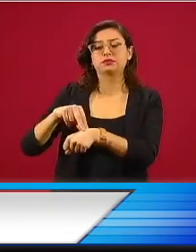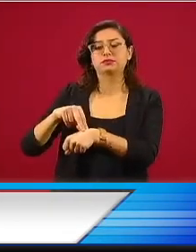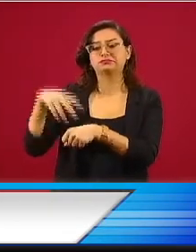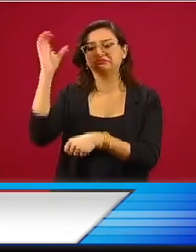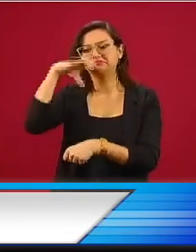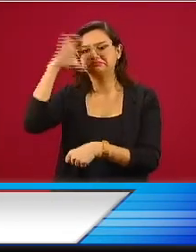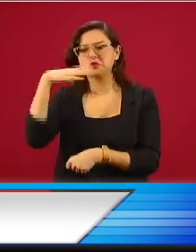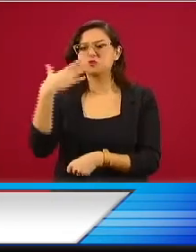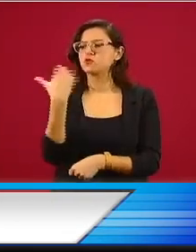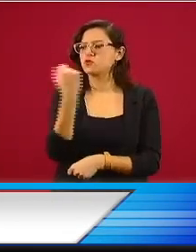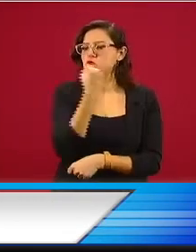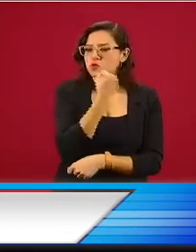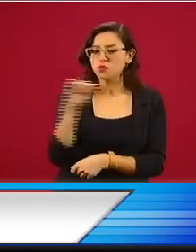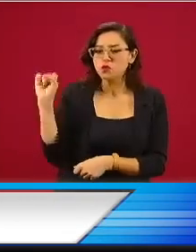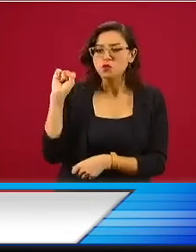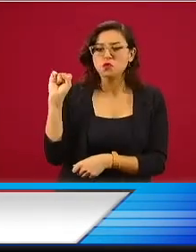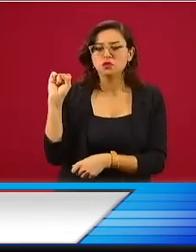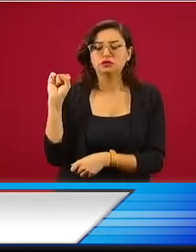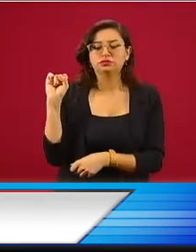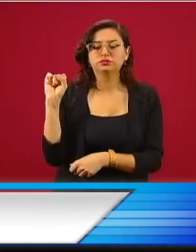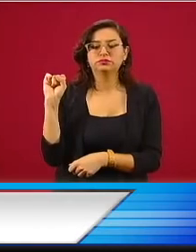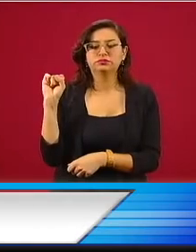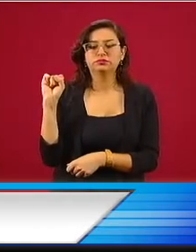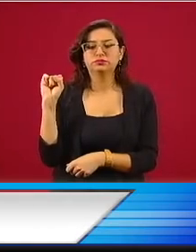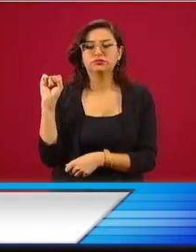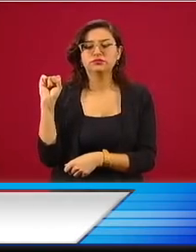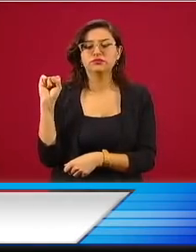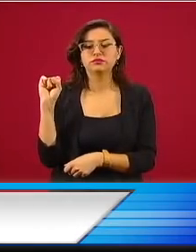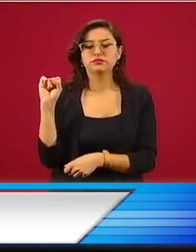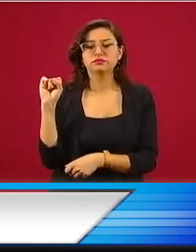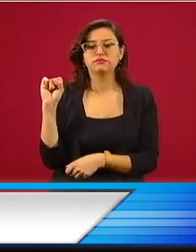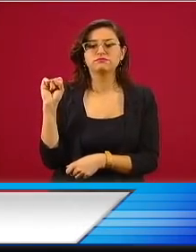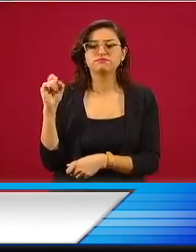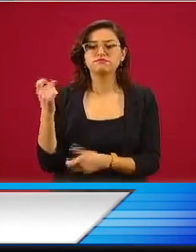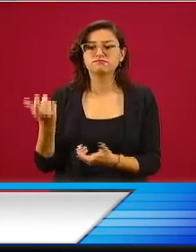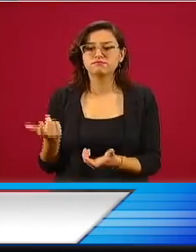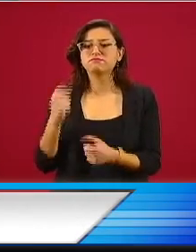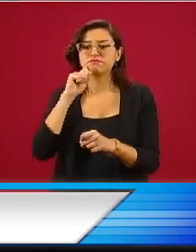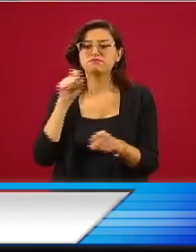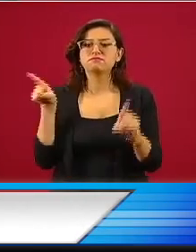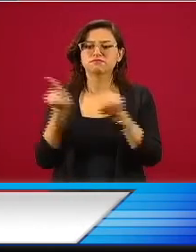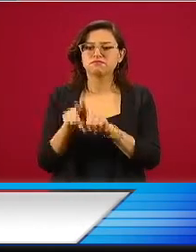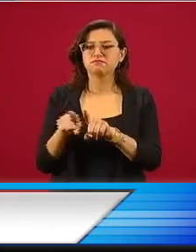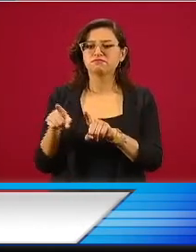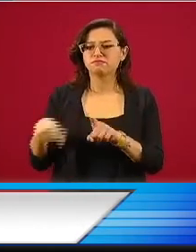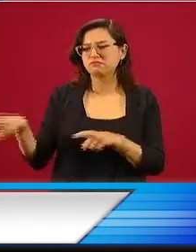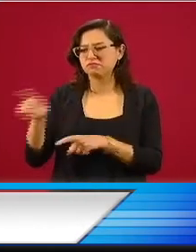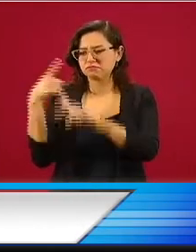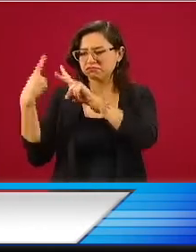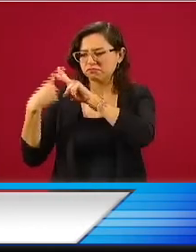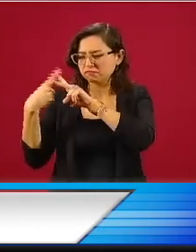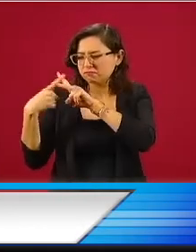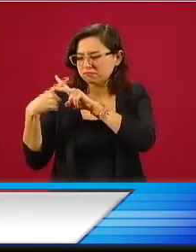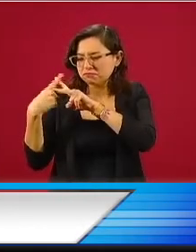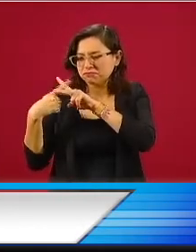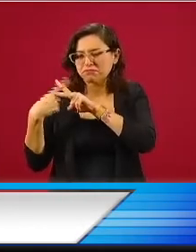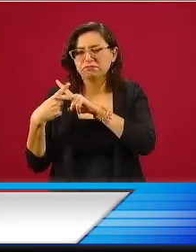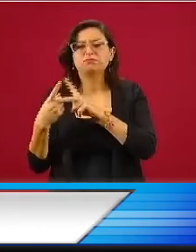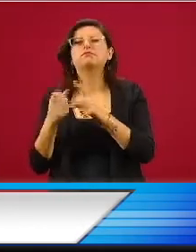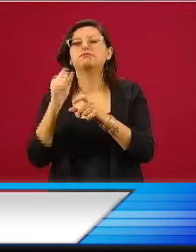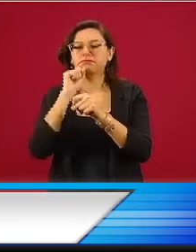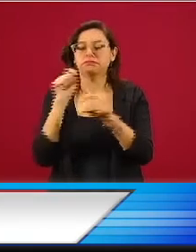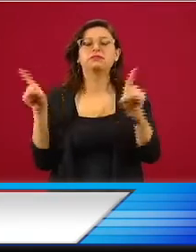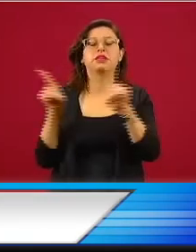el país y ahora de la crisis por la pandemia el presidente se encuentra molesto por la decisión de la corte que permite a funcionarios del